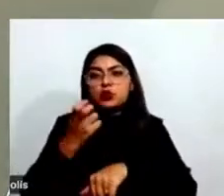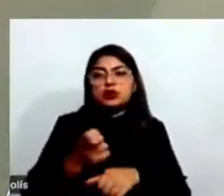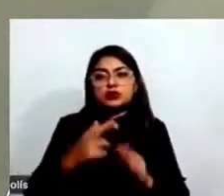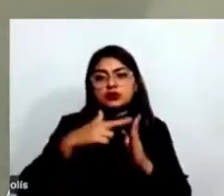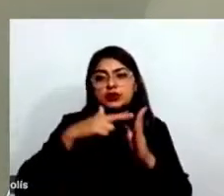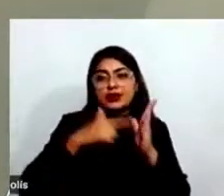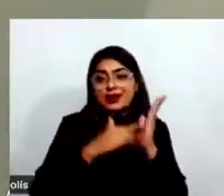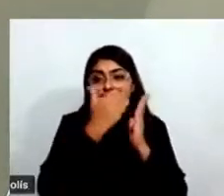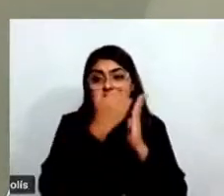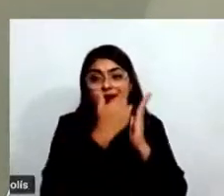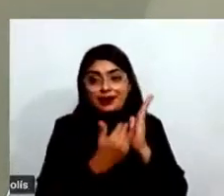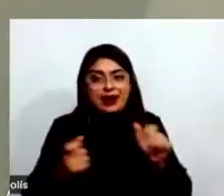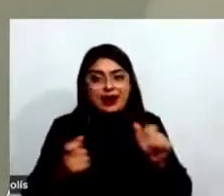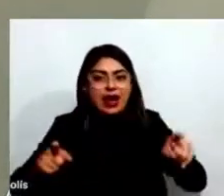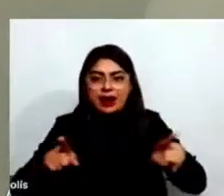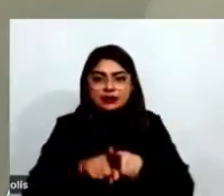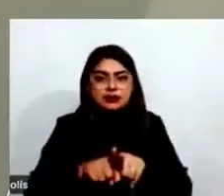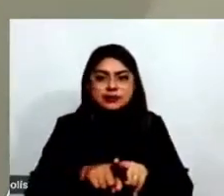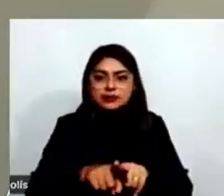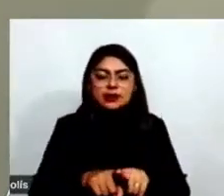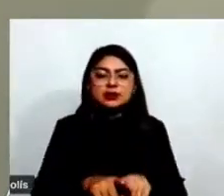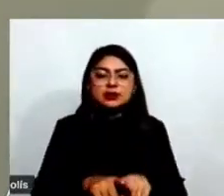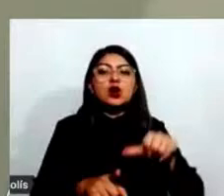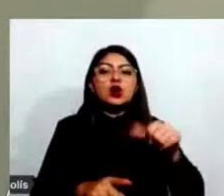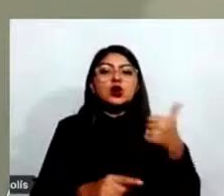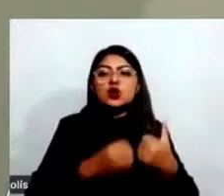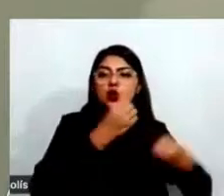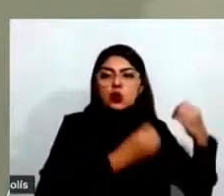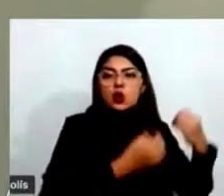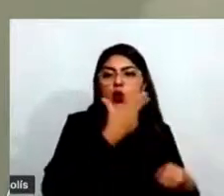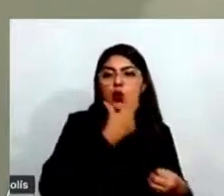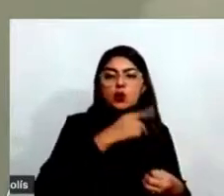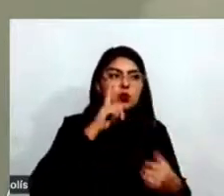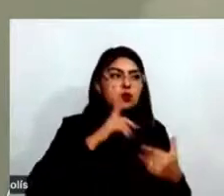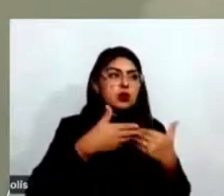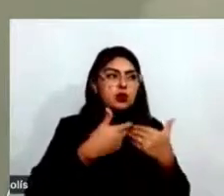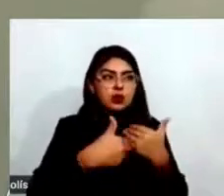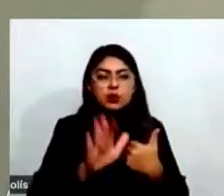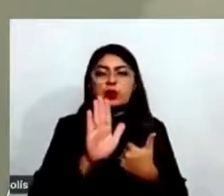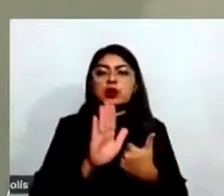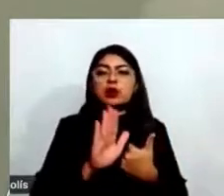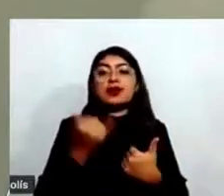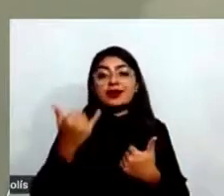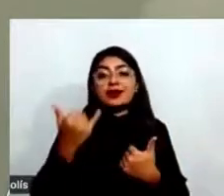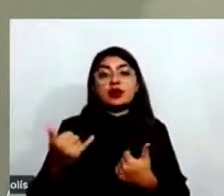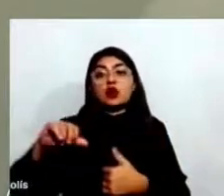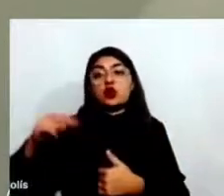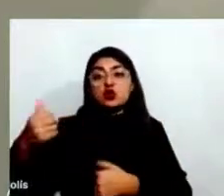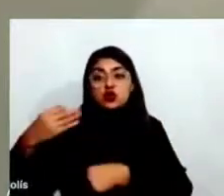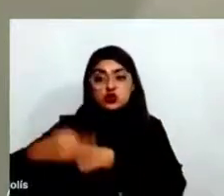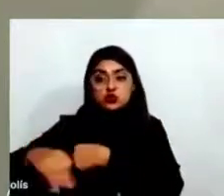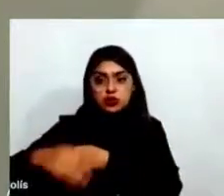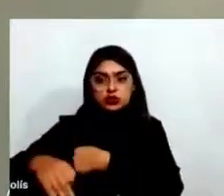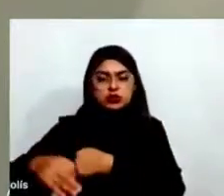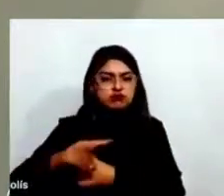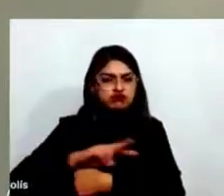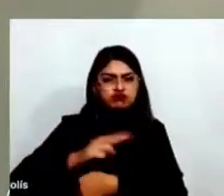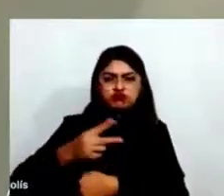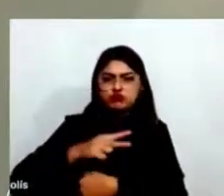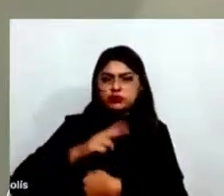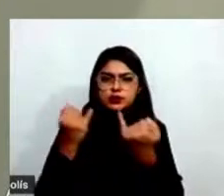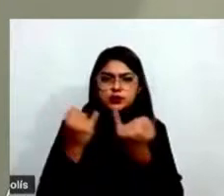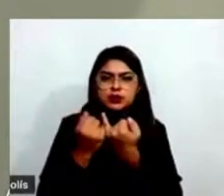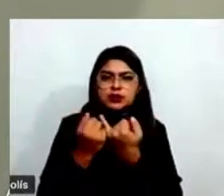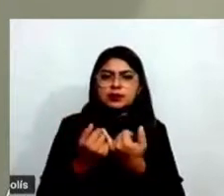proceso disciplinario que se sigue a juezas y jueces. Y eso también viene como una gran pregunta. Y bueno, ¿y cuáles son esas garantías? Porque ese tema tampoco es